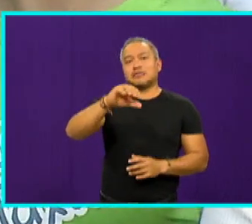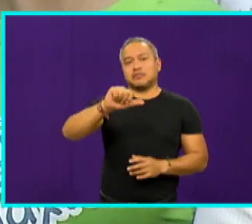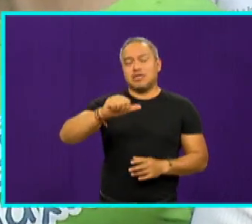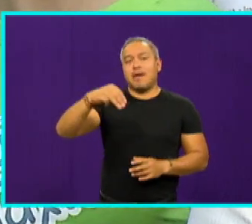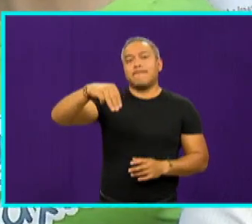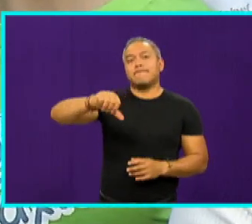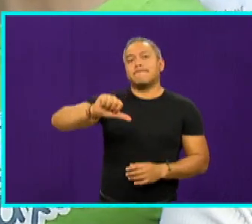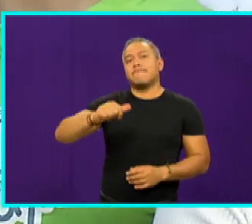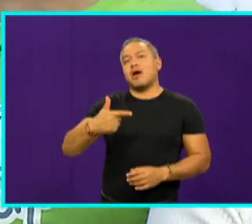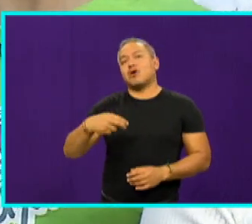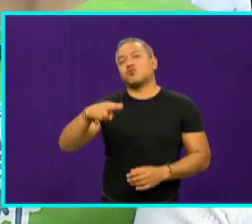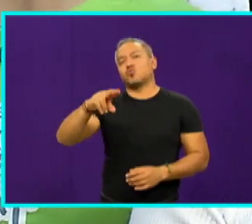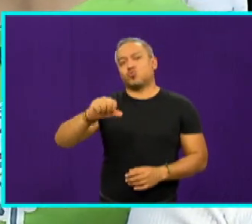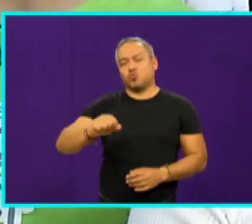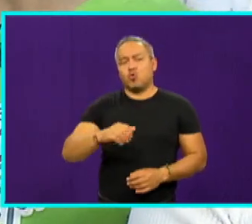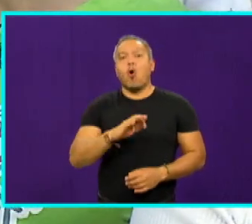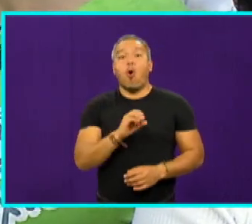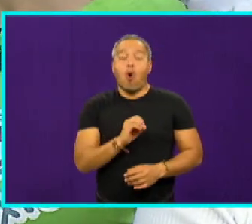número